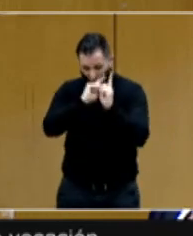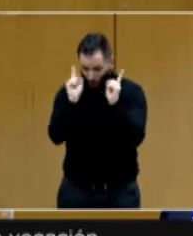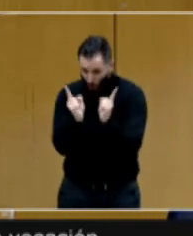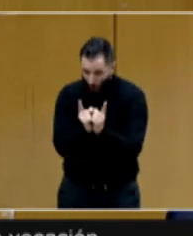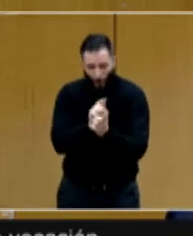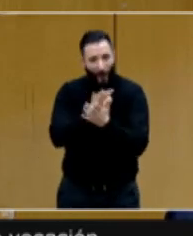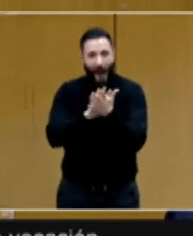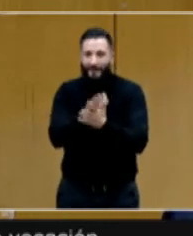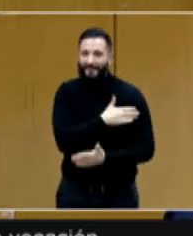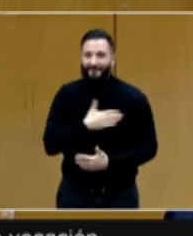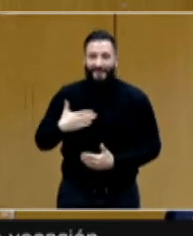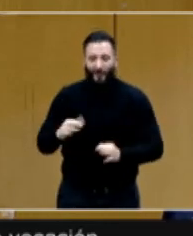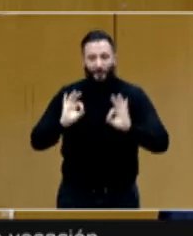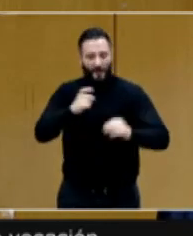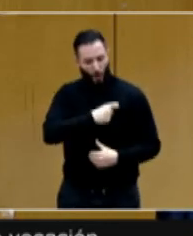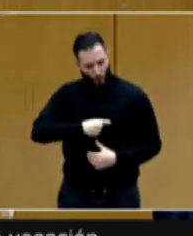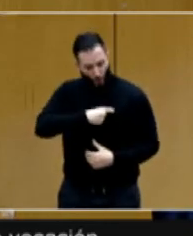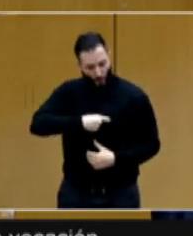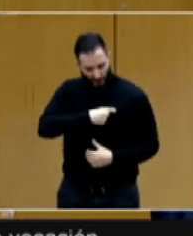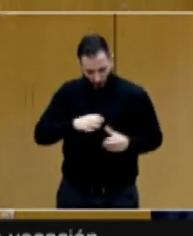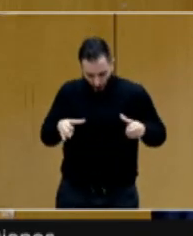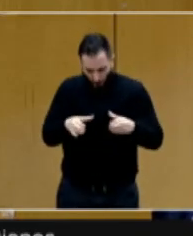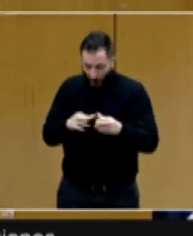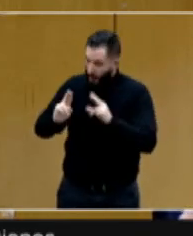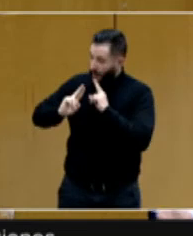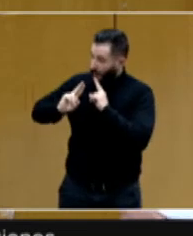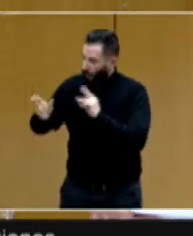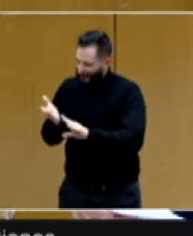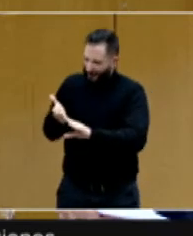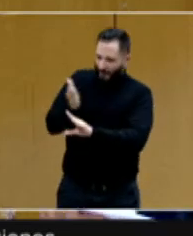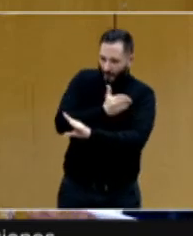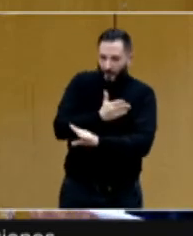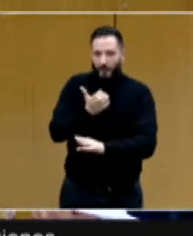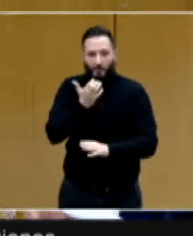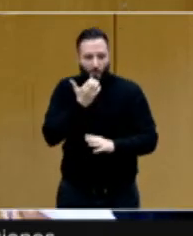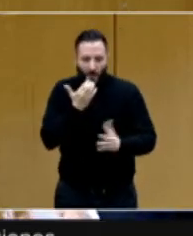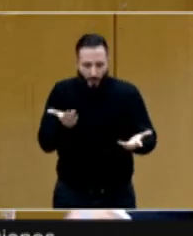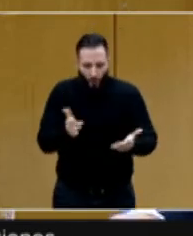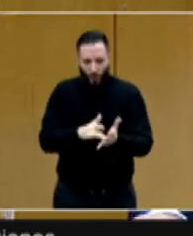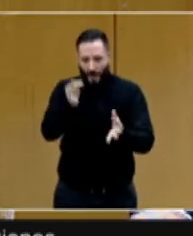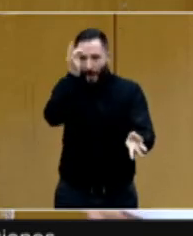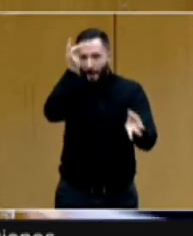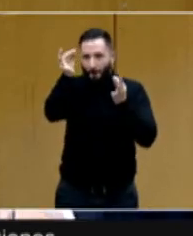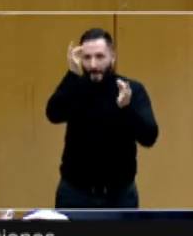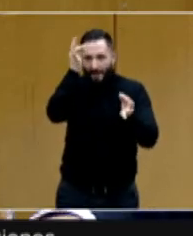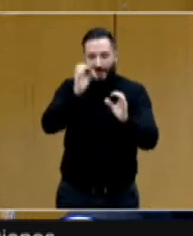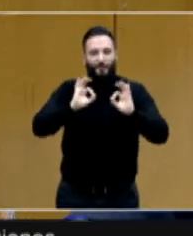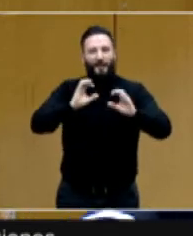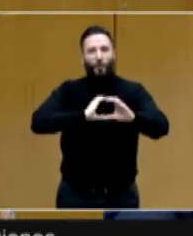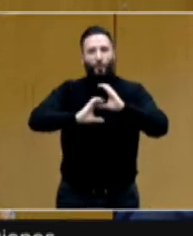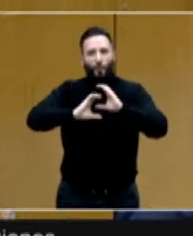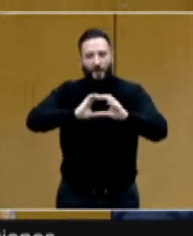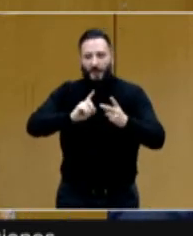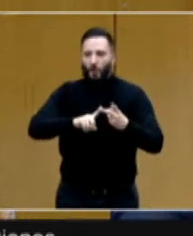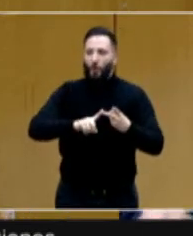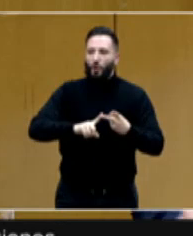que en la comisión tenemos antes de contestar sus preguntas por ejemplo consideramos que las medidas de apoyo pueden ser de comunicación de considerar de